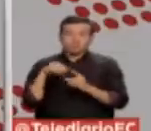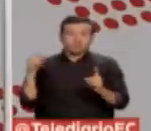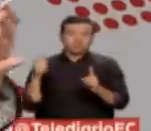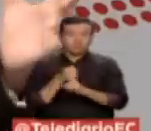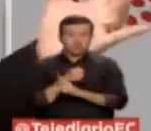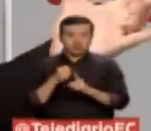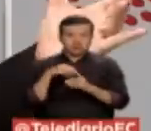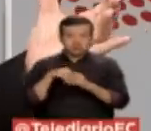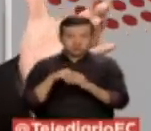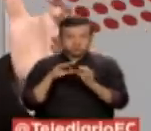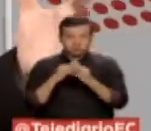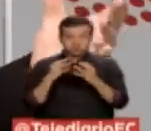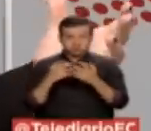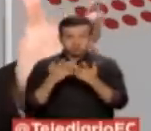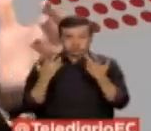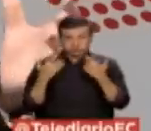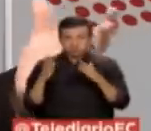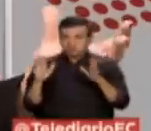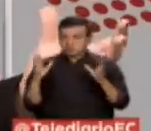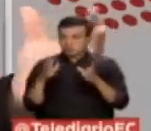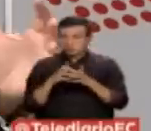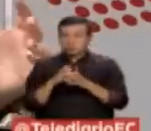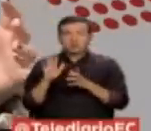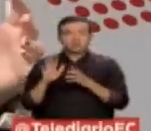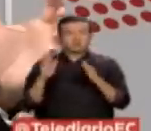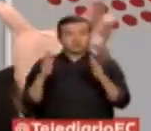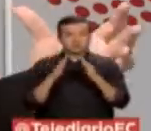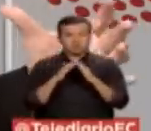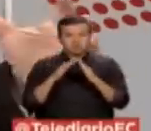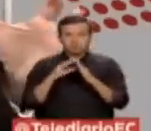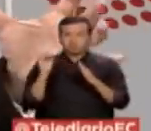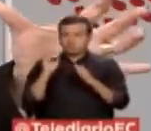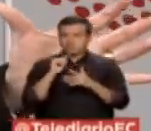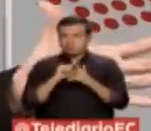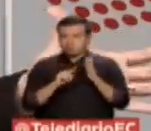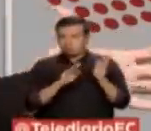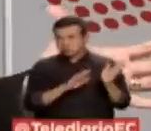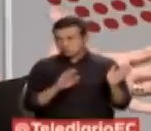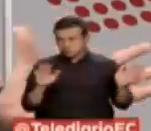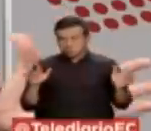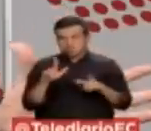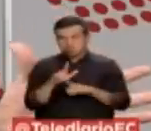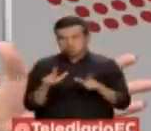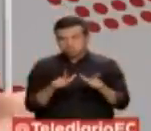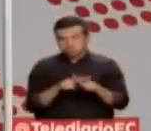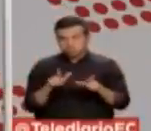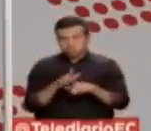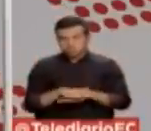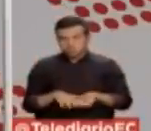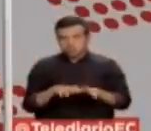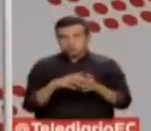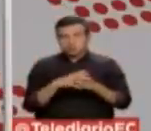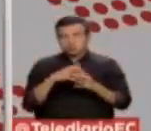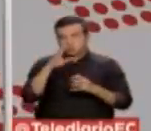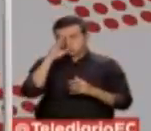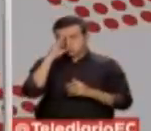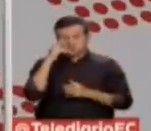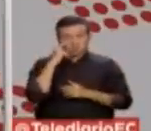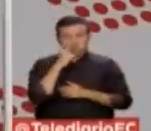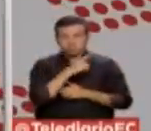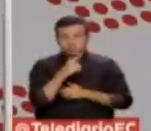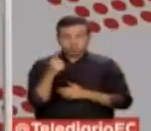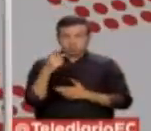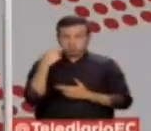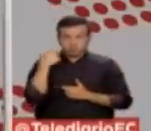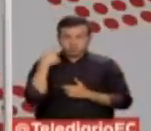interpersonal que se produce al interior de las casas o al interior de de espacios cerrados en donde la policía no es la